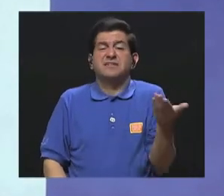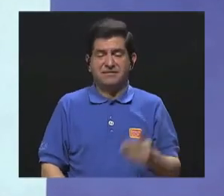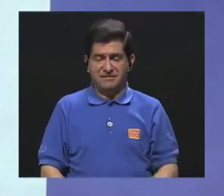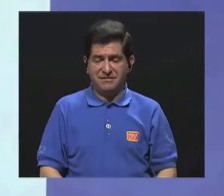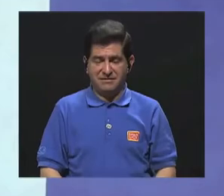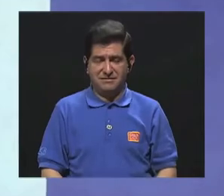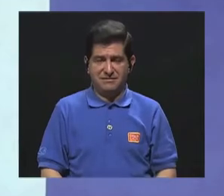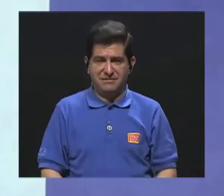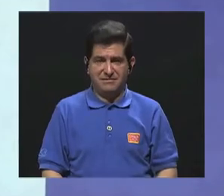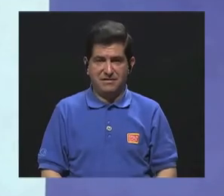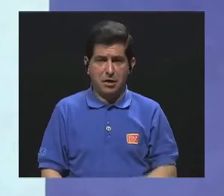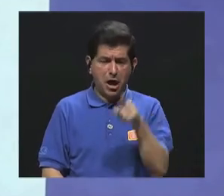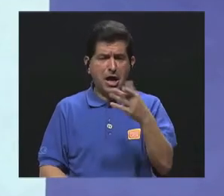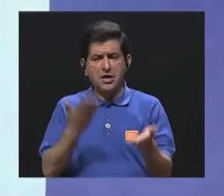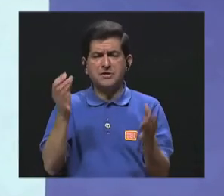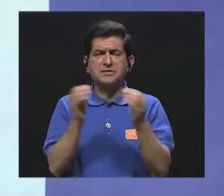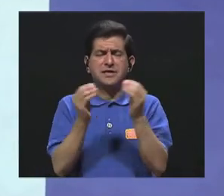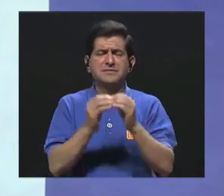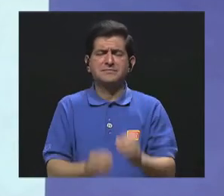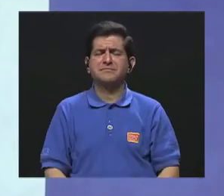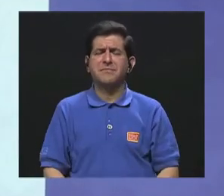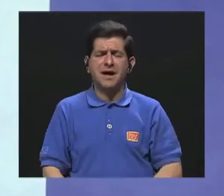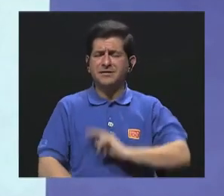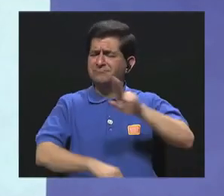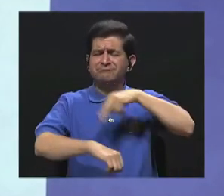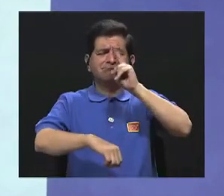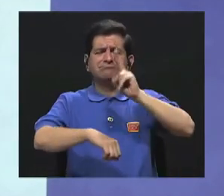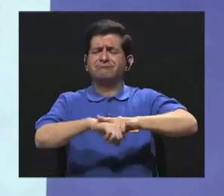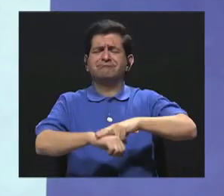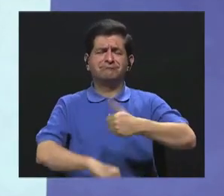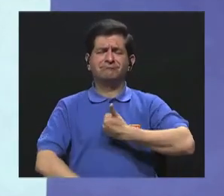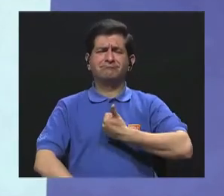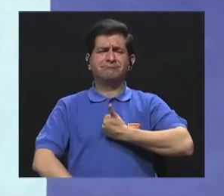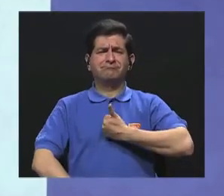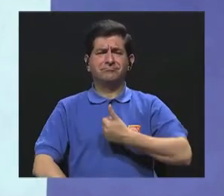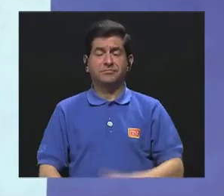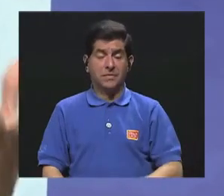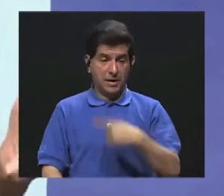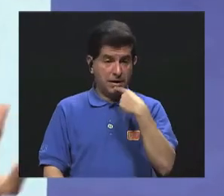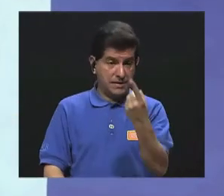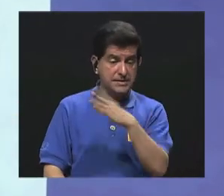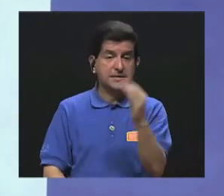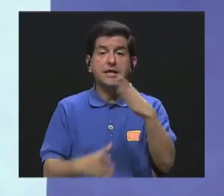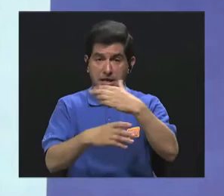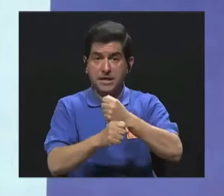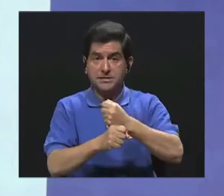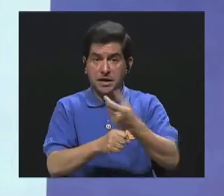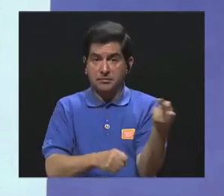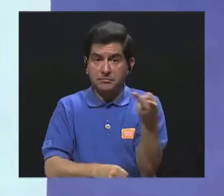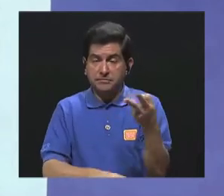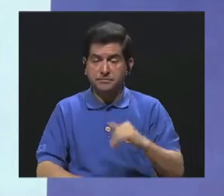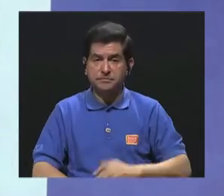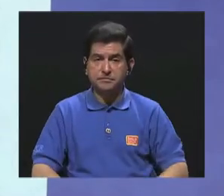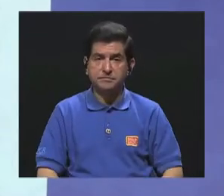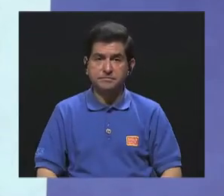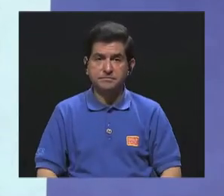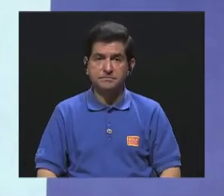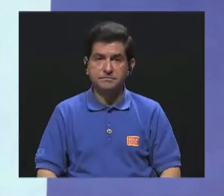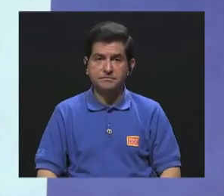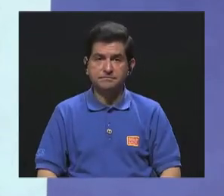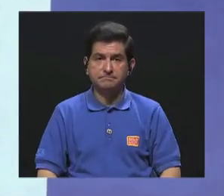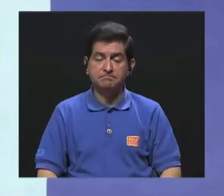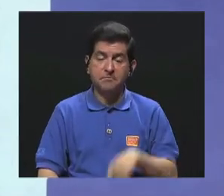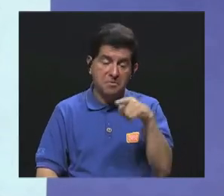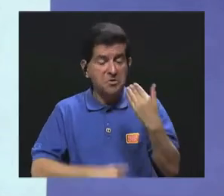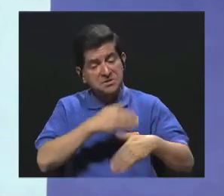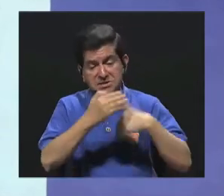claro. ¿Verdad? Sino sean un poquito más auténticos en torno como a lo que, tanto lo que dicen como lo que hacen, ¿verdad? Entonces, pues ahí